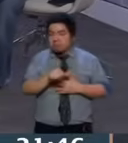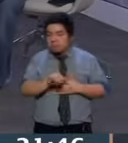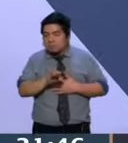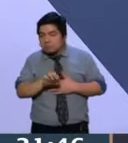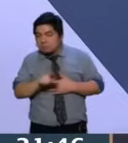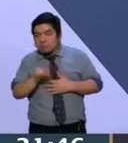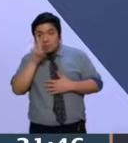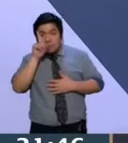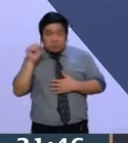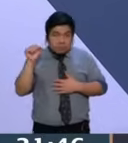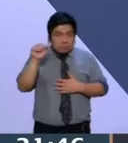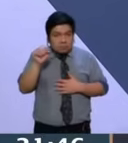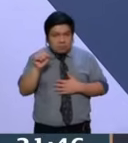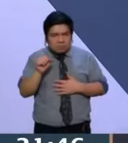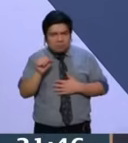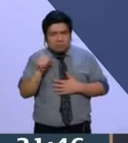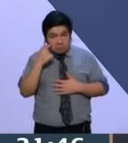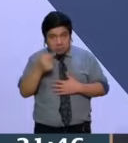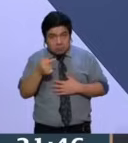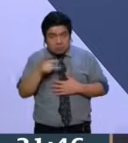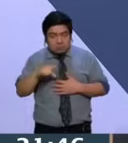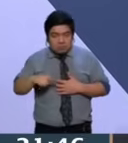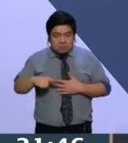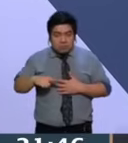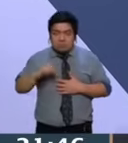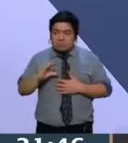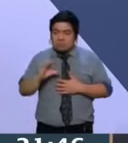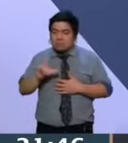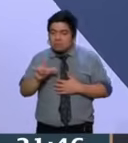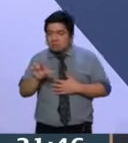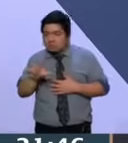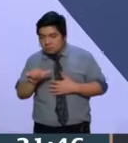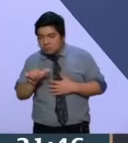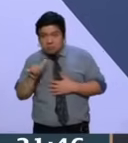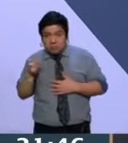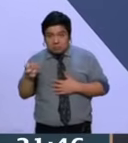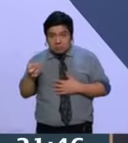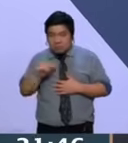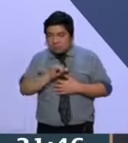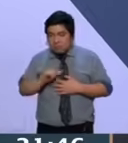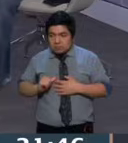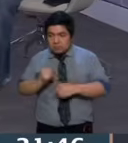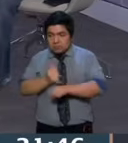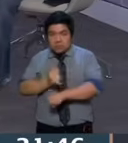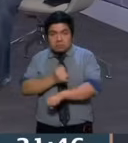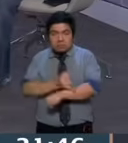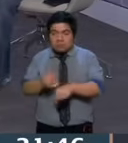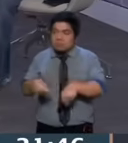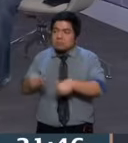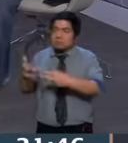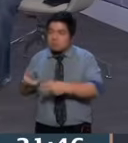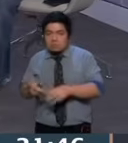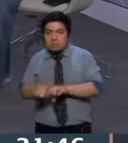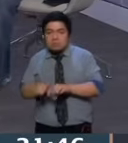mujer feminista, quiere que llegue al gobierno Clara Brugada, quien entregó la alcaldía de Iztapalapa como